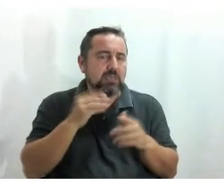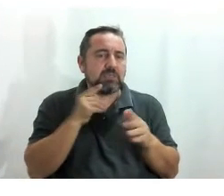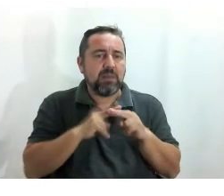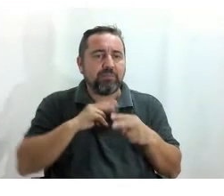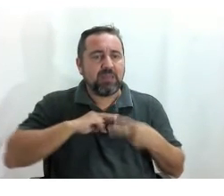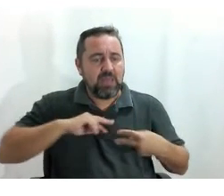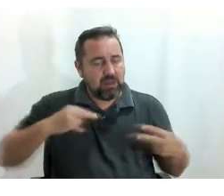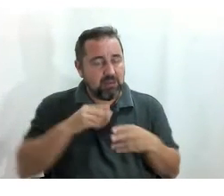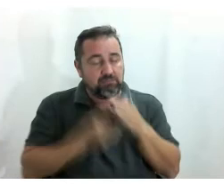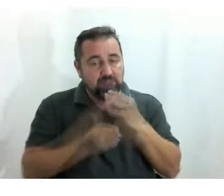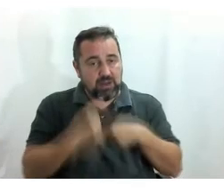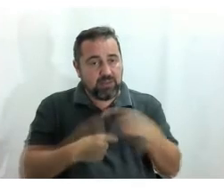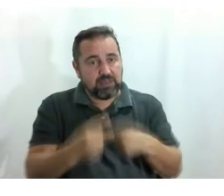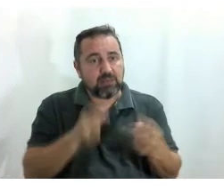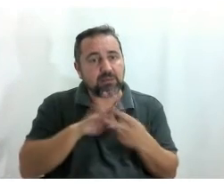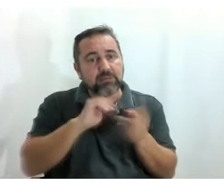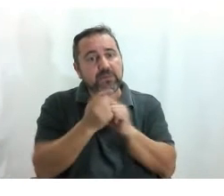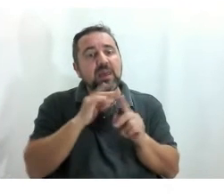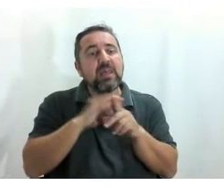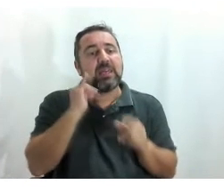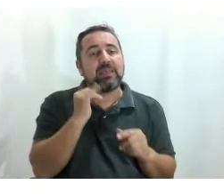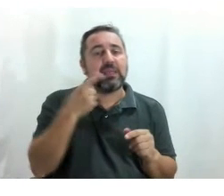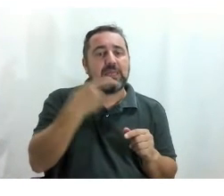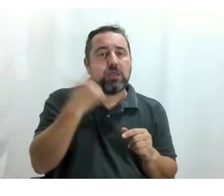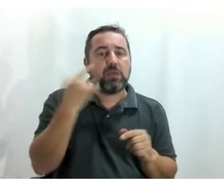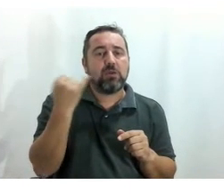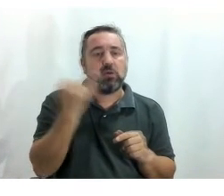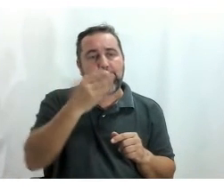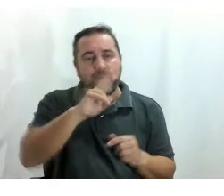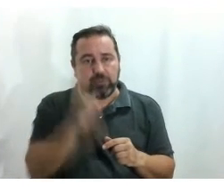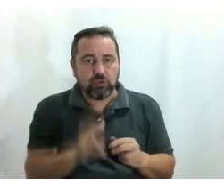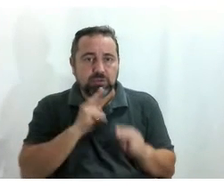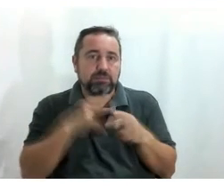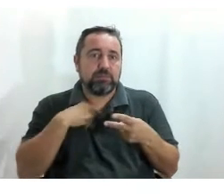es la mutación en el gen GJB2 que codifica para la